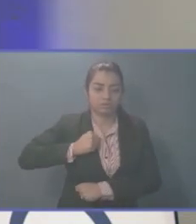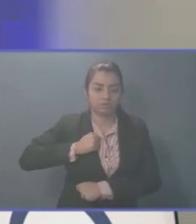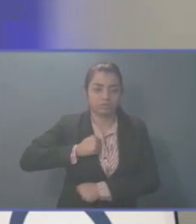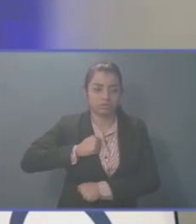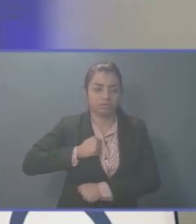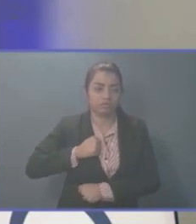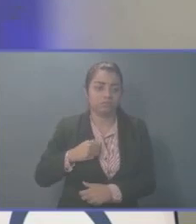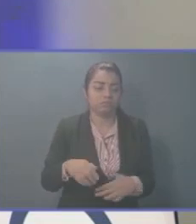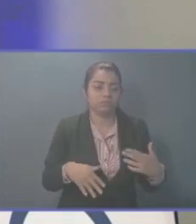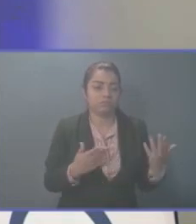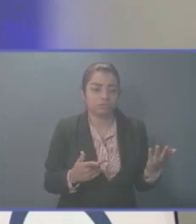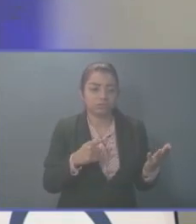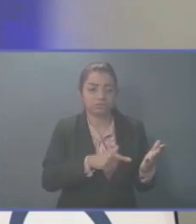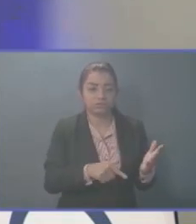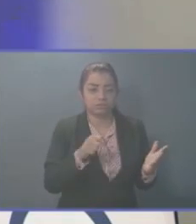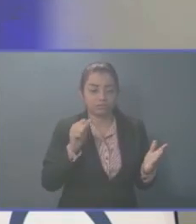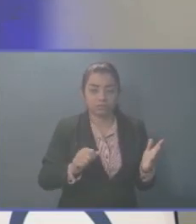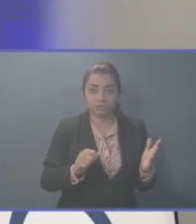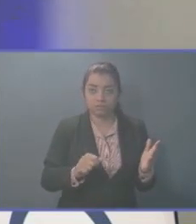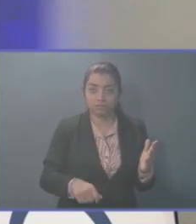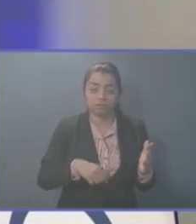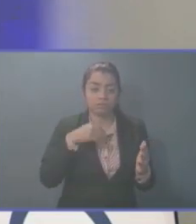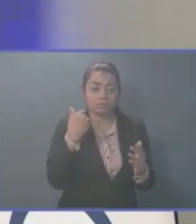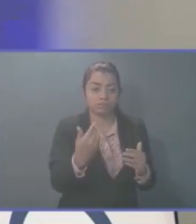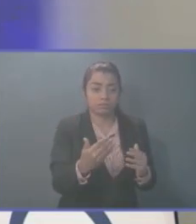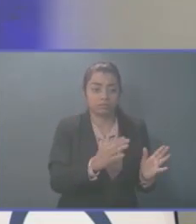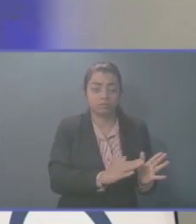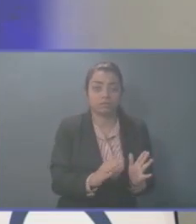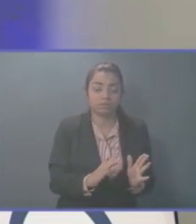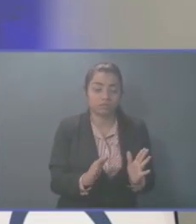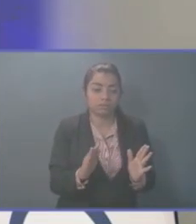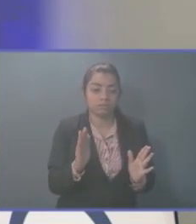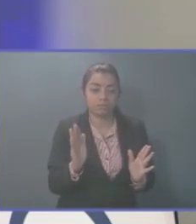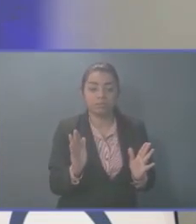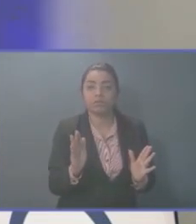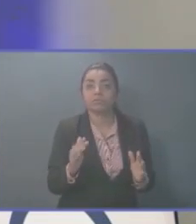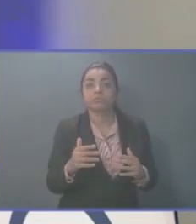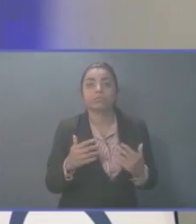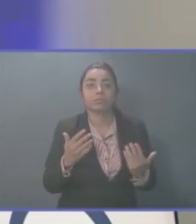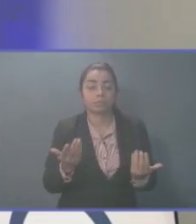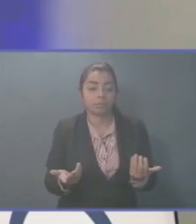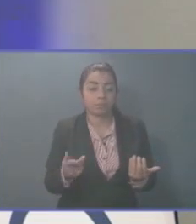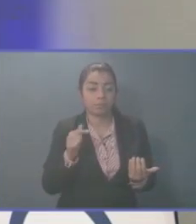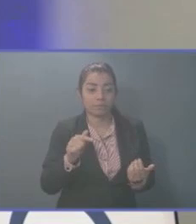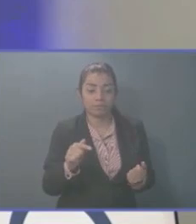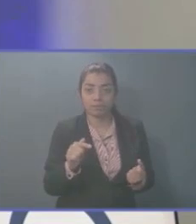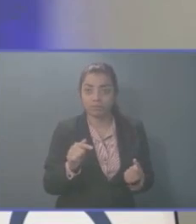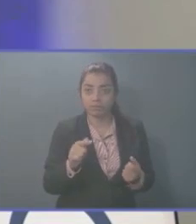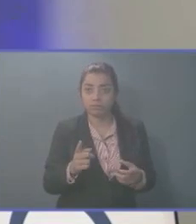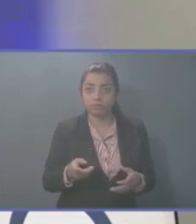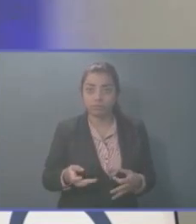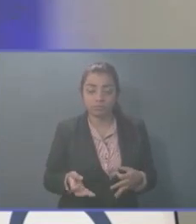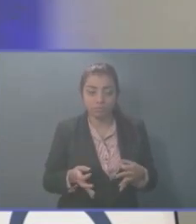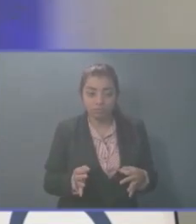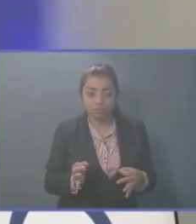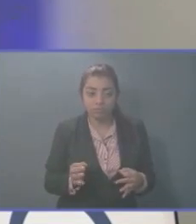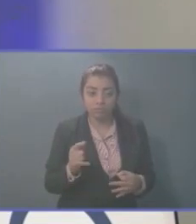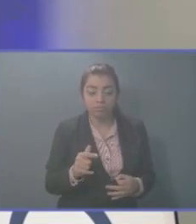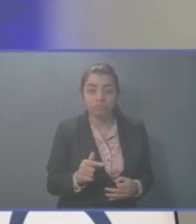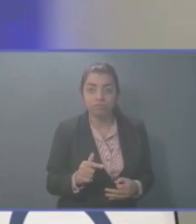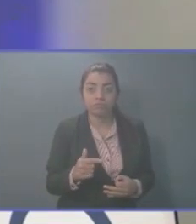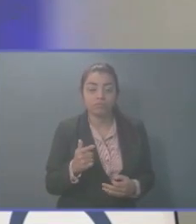decía que nuestro mar ya era un territorio liberado de este tipo de, en este